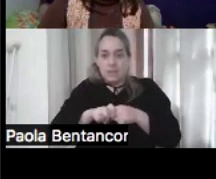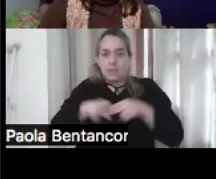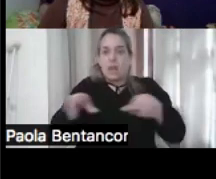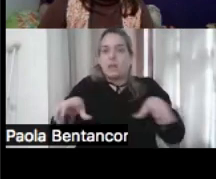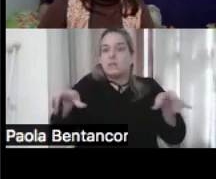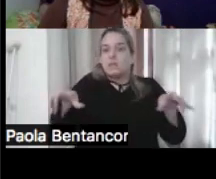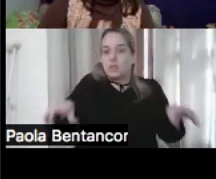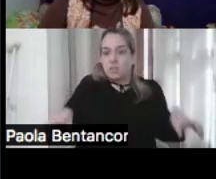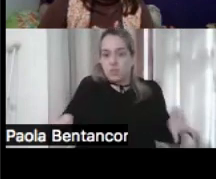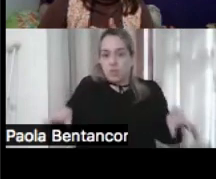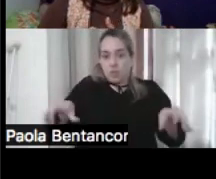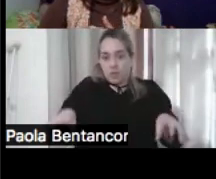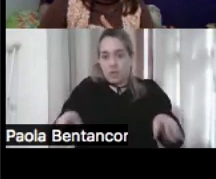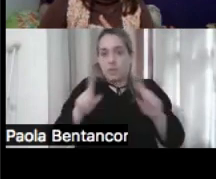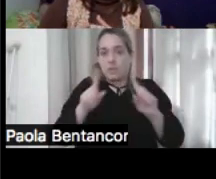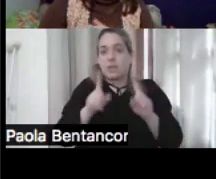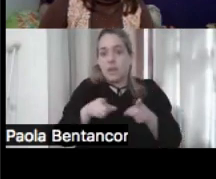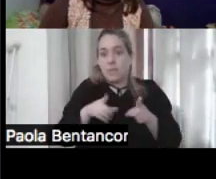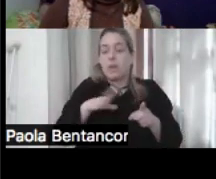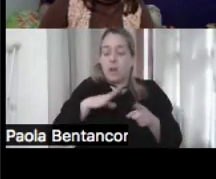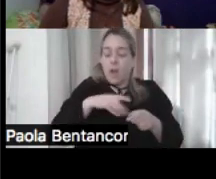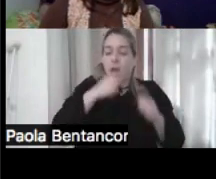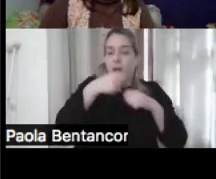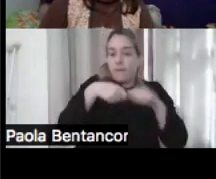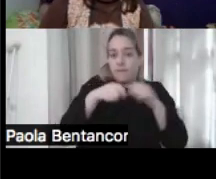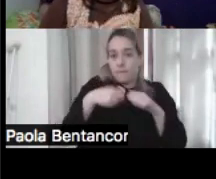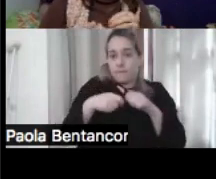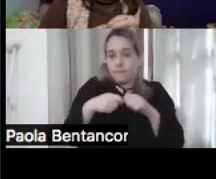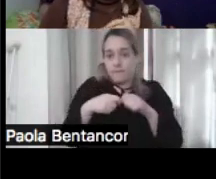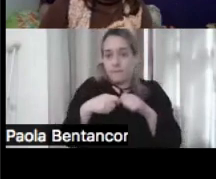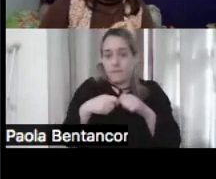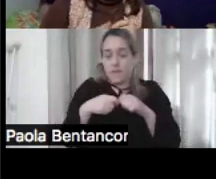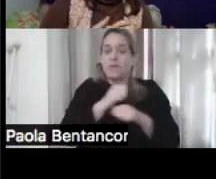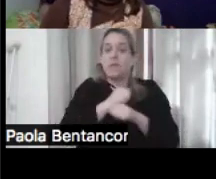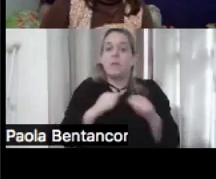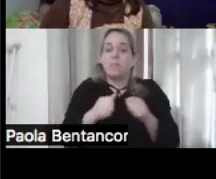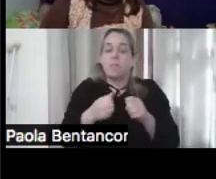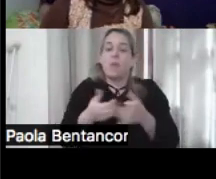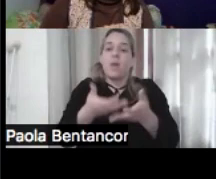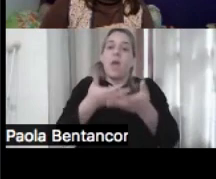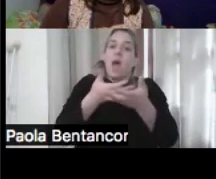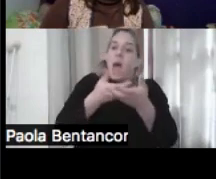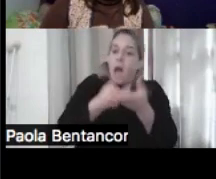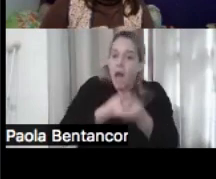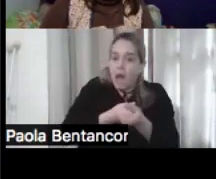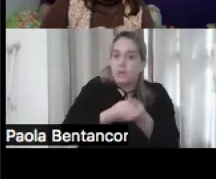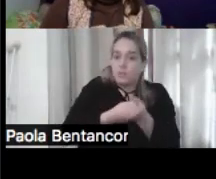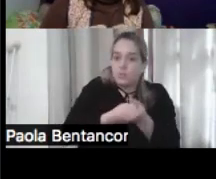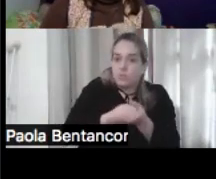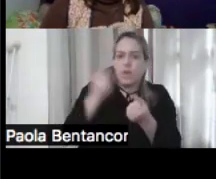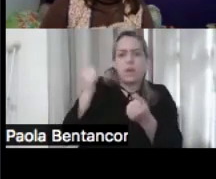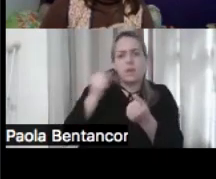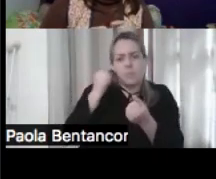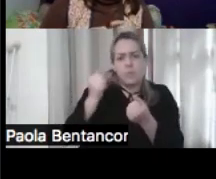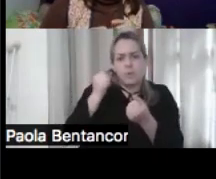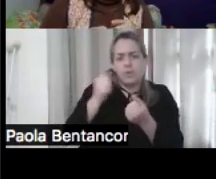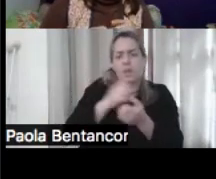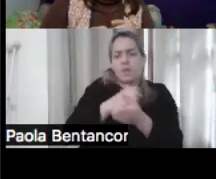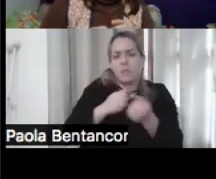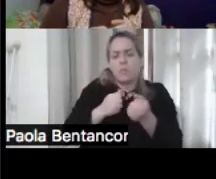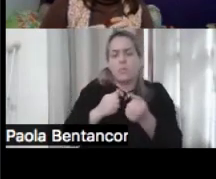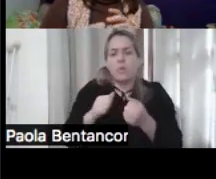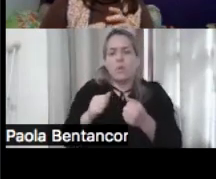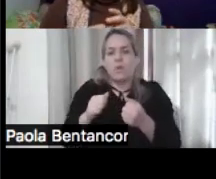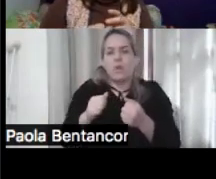que existe en el mercado y que en ocasiones puede hacer a la gran diferencia para poder lactar. Sobre todo